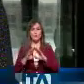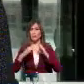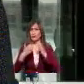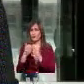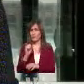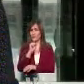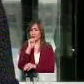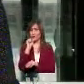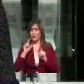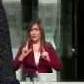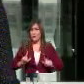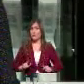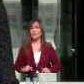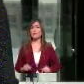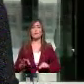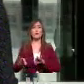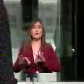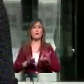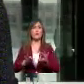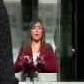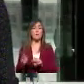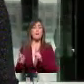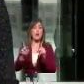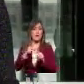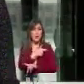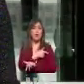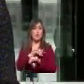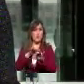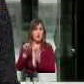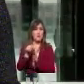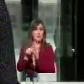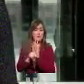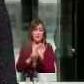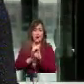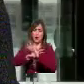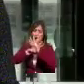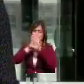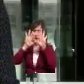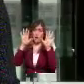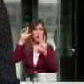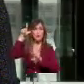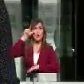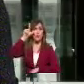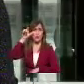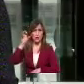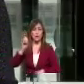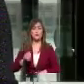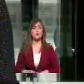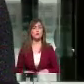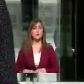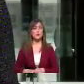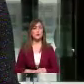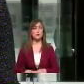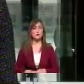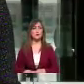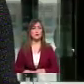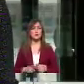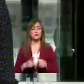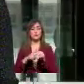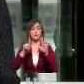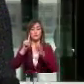a la Salud, para explicar cuál es el plan de vacunación que tiene el gobierno de Guillermo Lasso para los